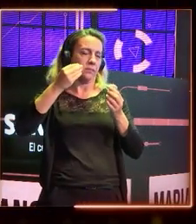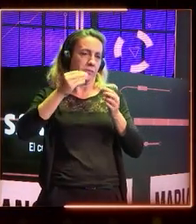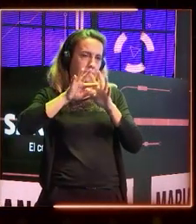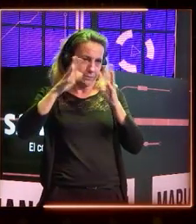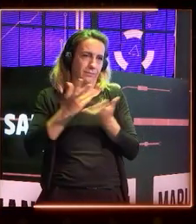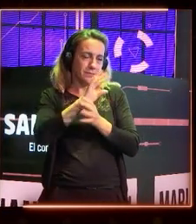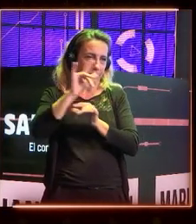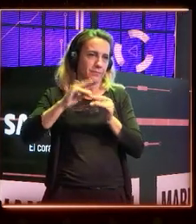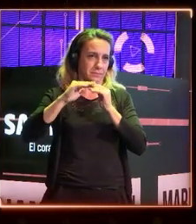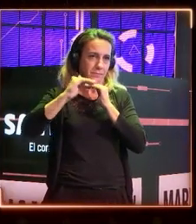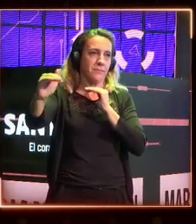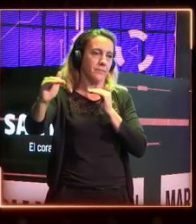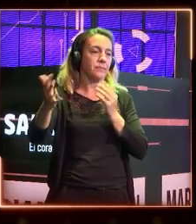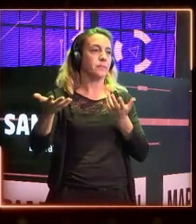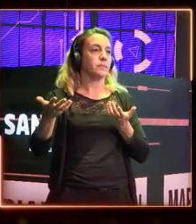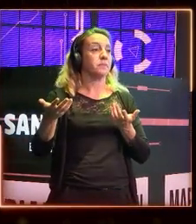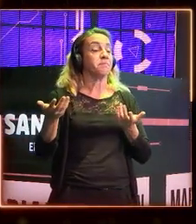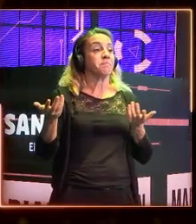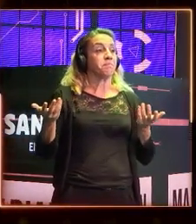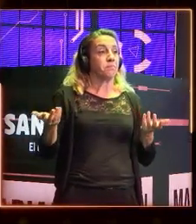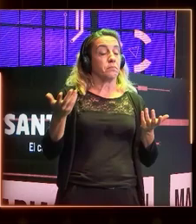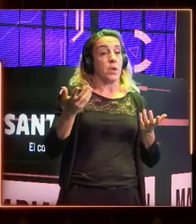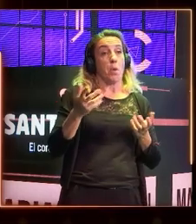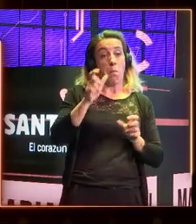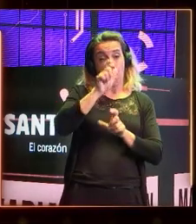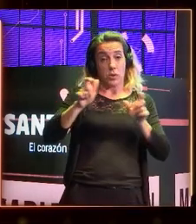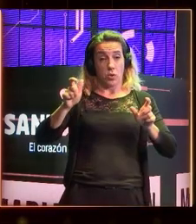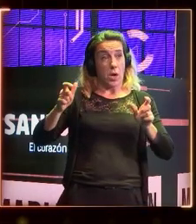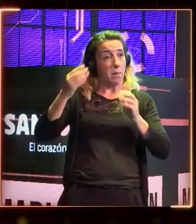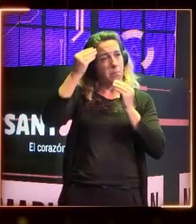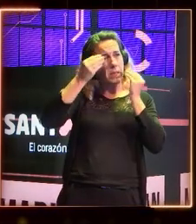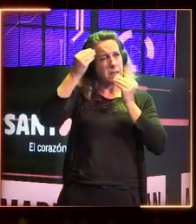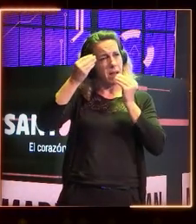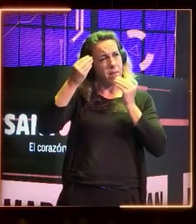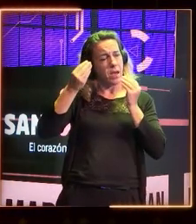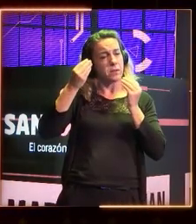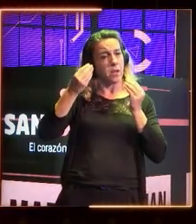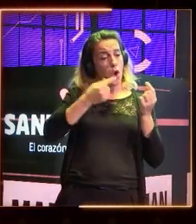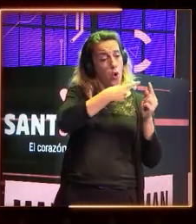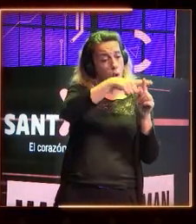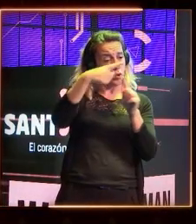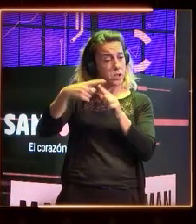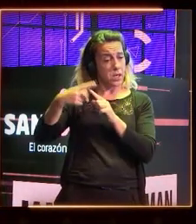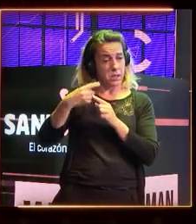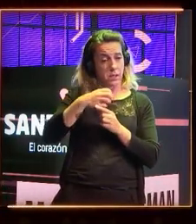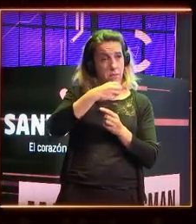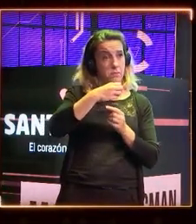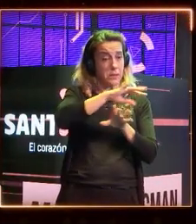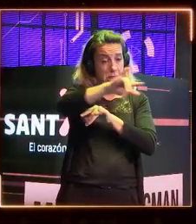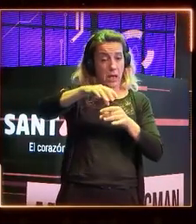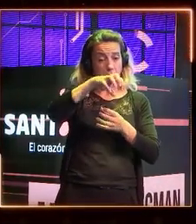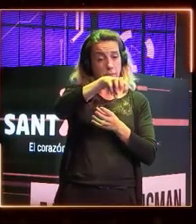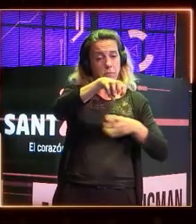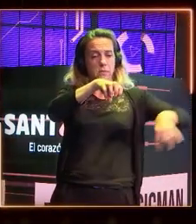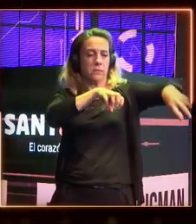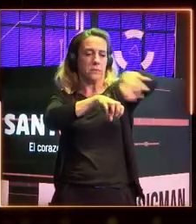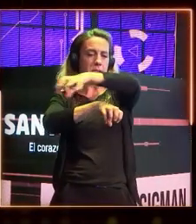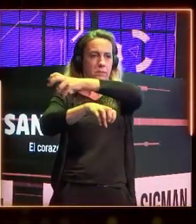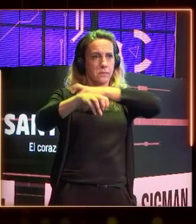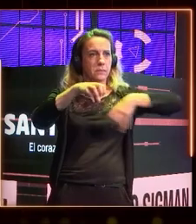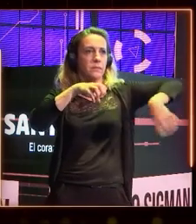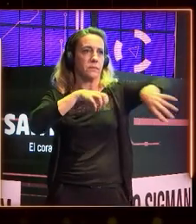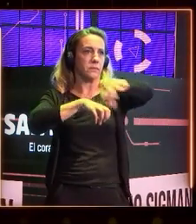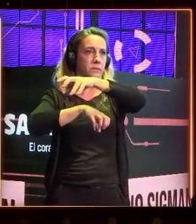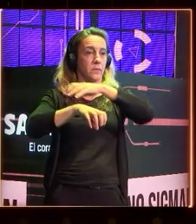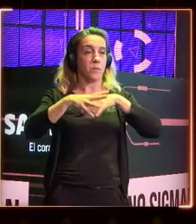gente que piensa que que la gente pensó durante mucho tiempo que que todo giraba alrededor de la tierra y tenía sentido pensar que las cosas giraban alredor de la tierra Porque